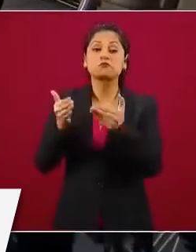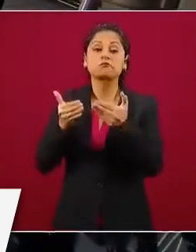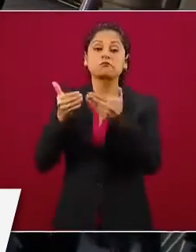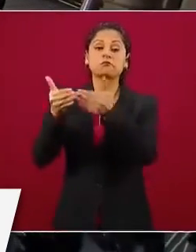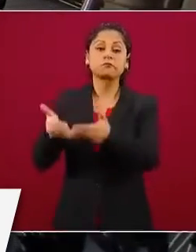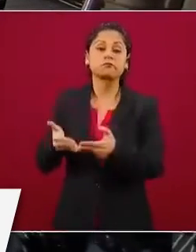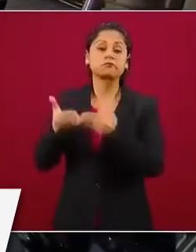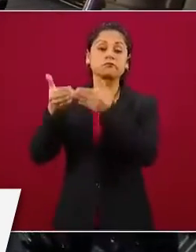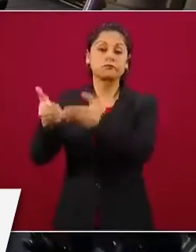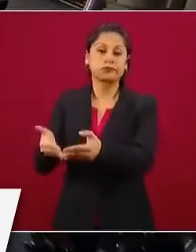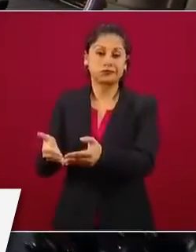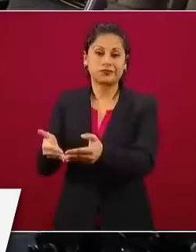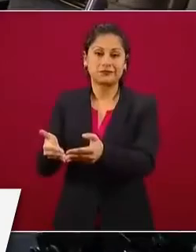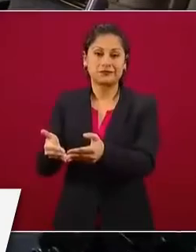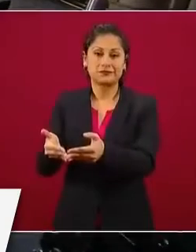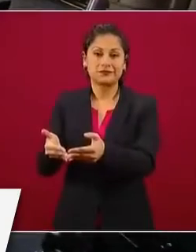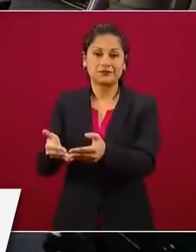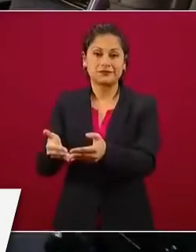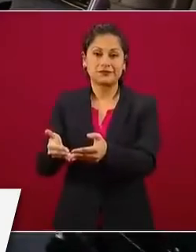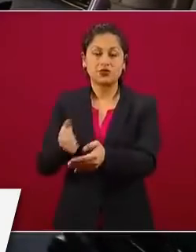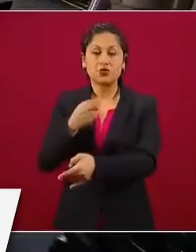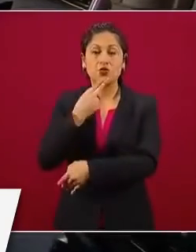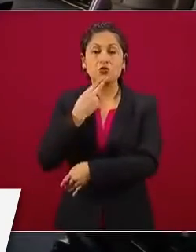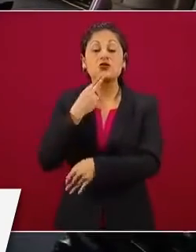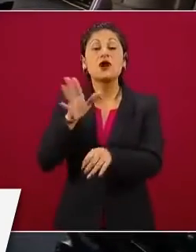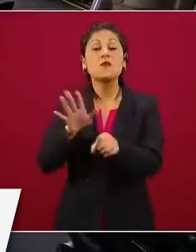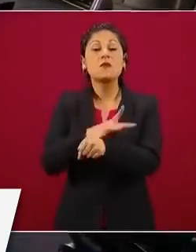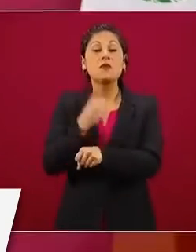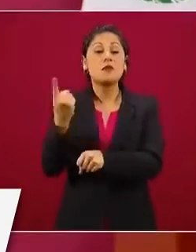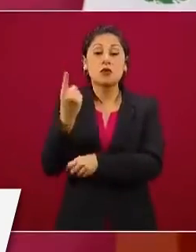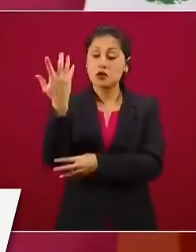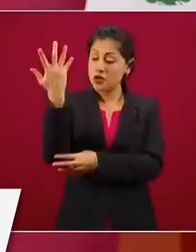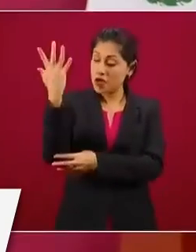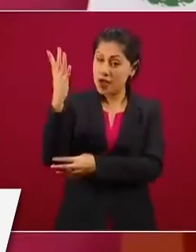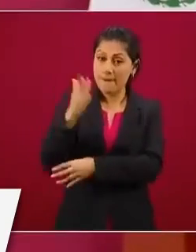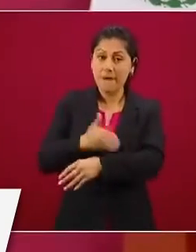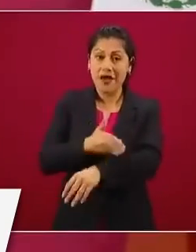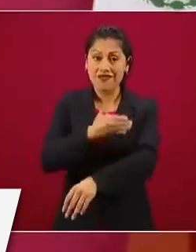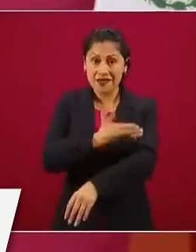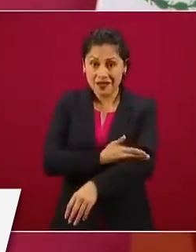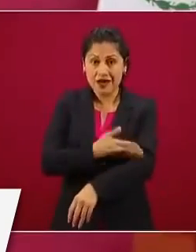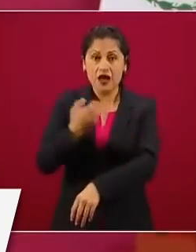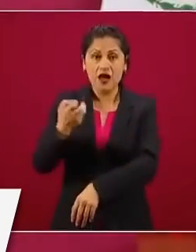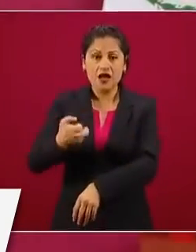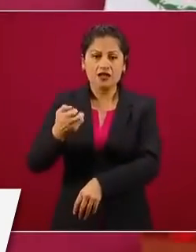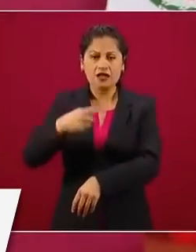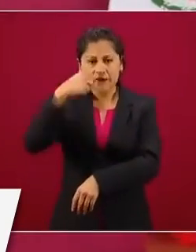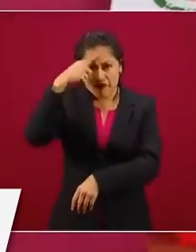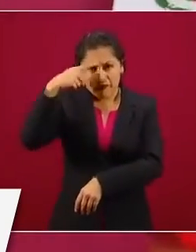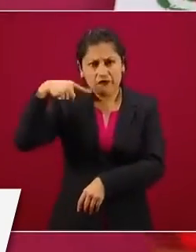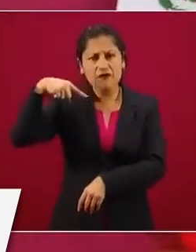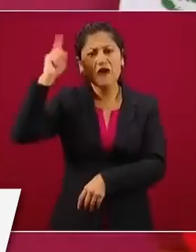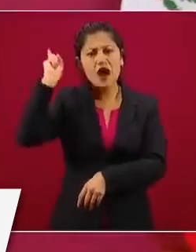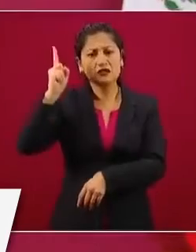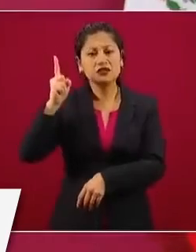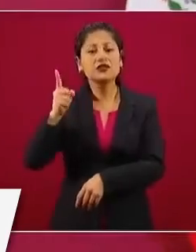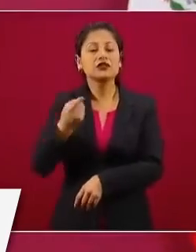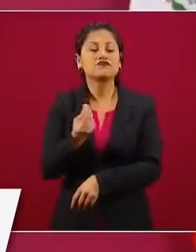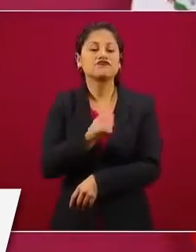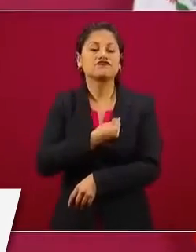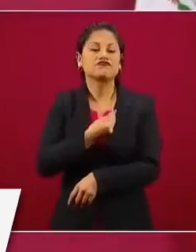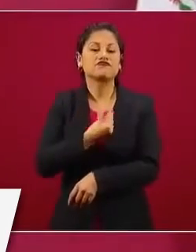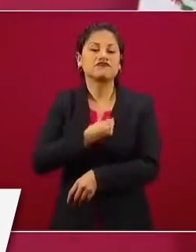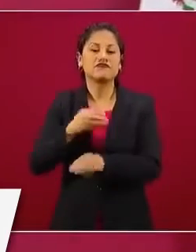porque es fácil de trabajar y es buena para flotar